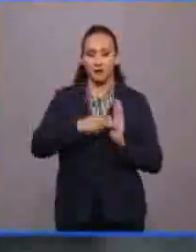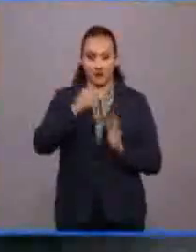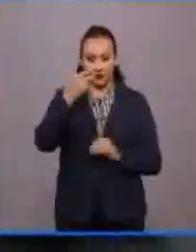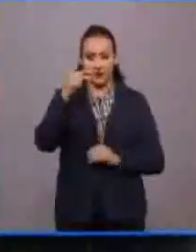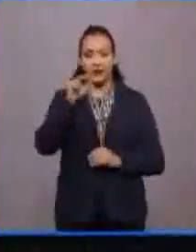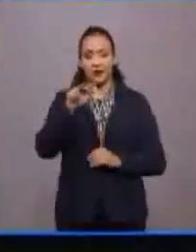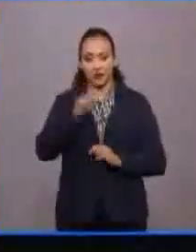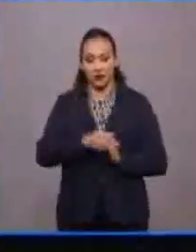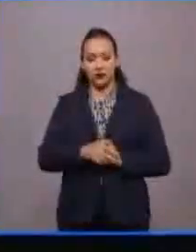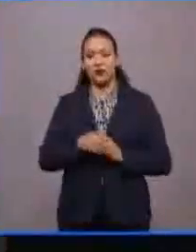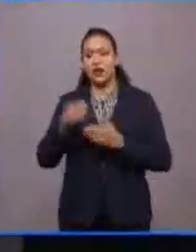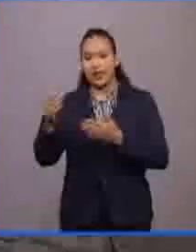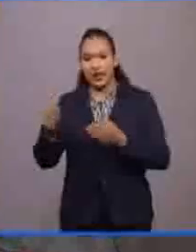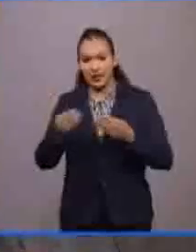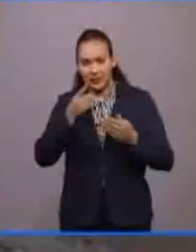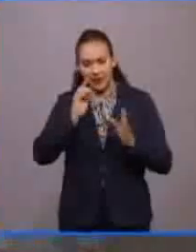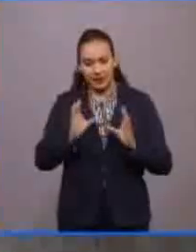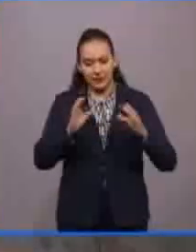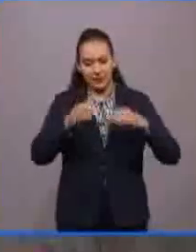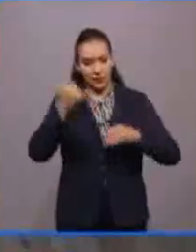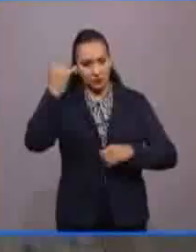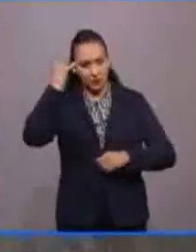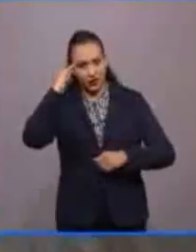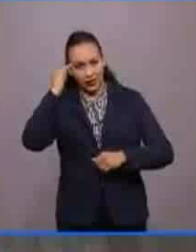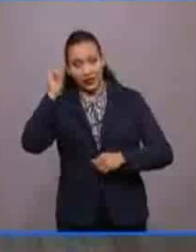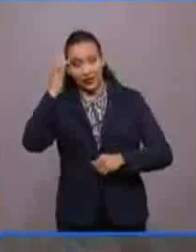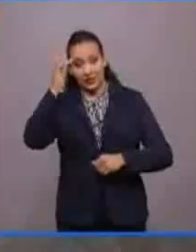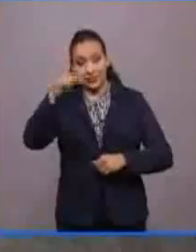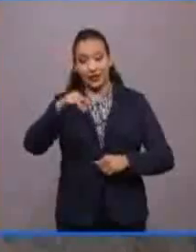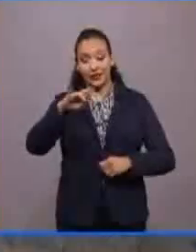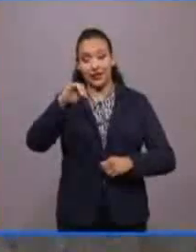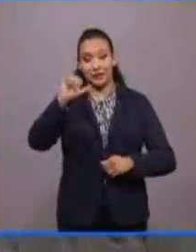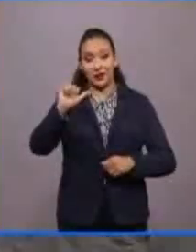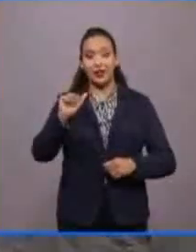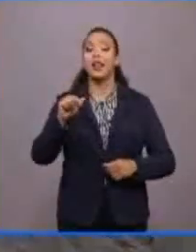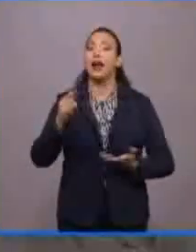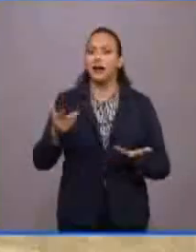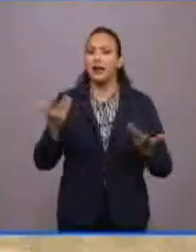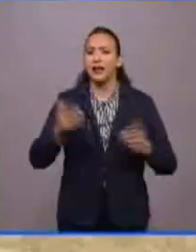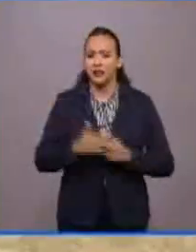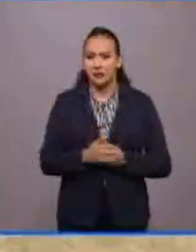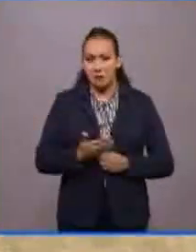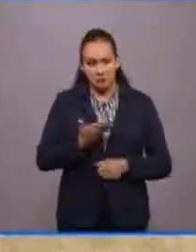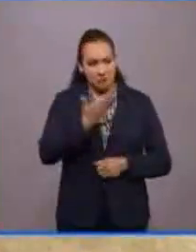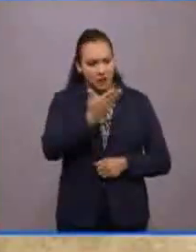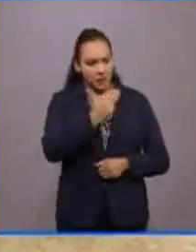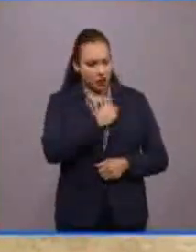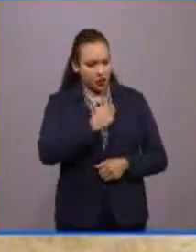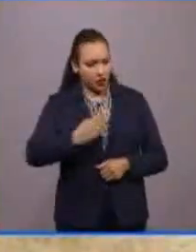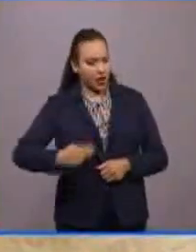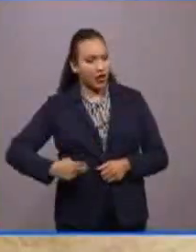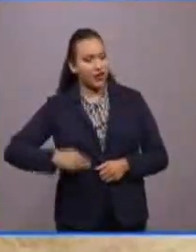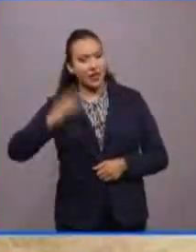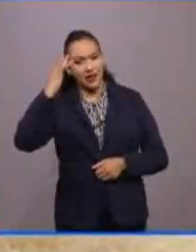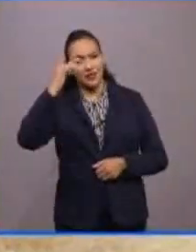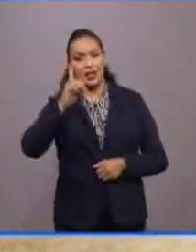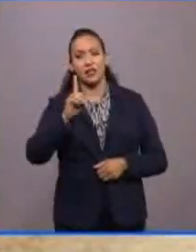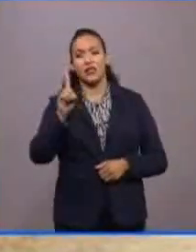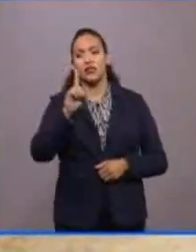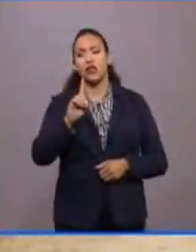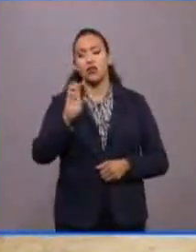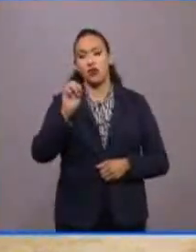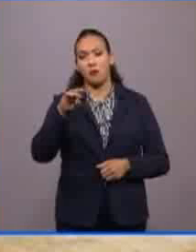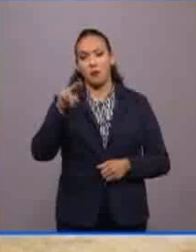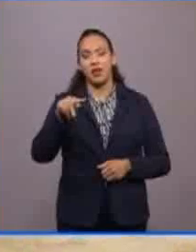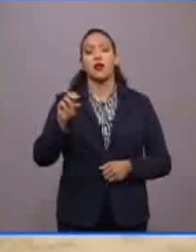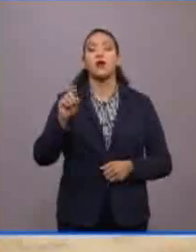46/2018, recurso en que la comunidad indígena de Santa María Nativitas Coatlán solicitó al municipio de Santo Domingo Tehuantepec,